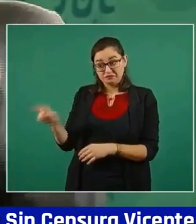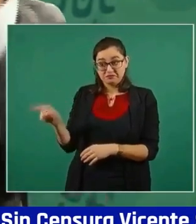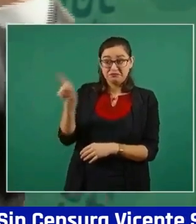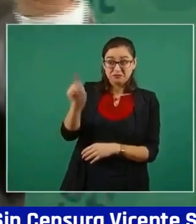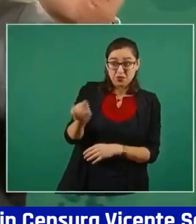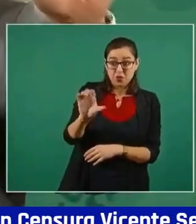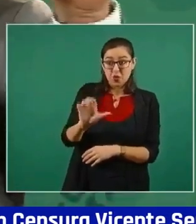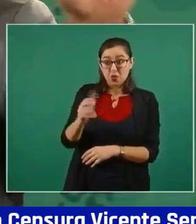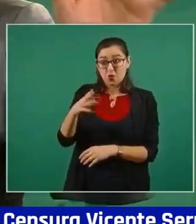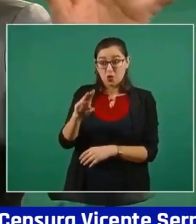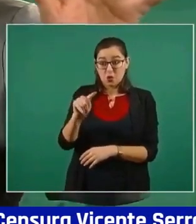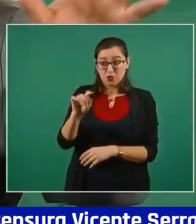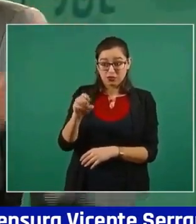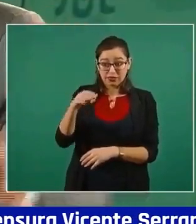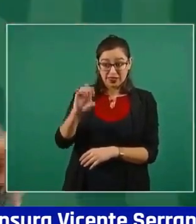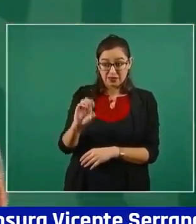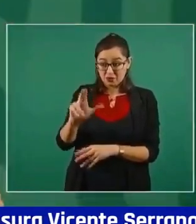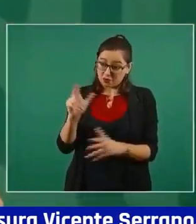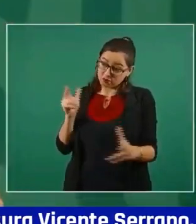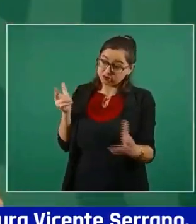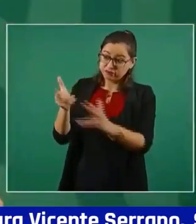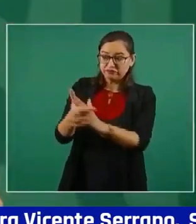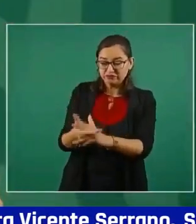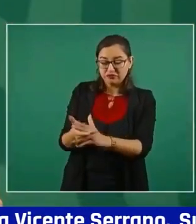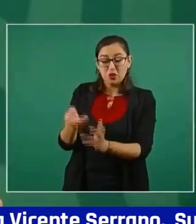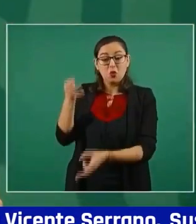Lo hicieron las autoridades de España.